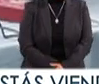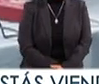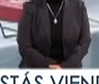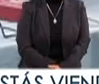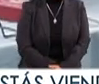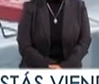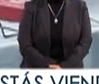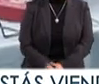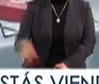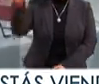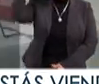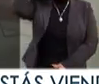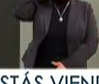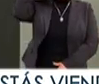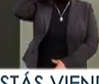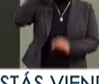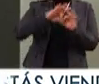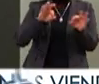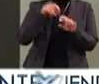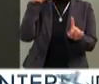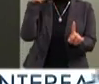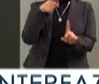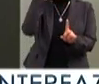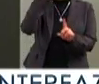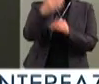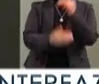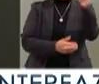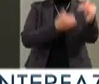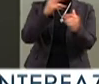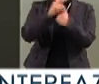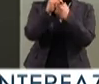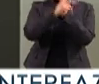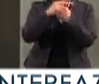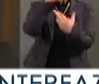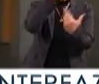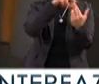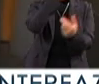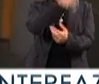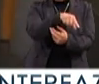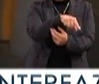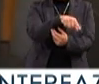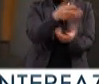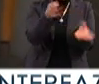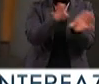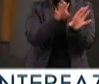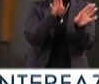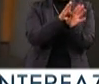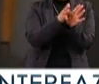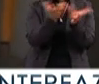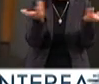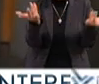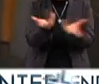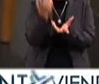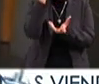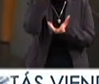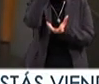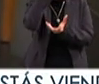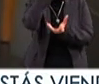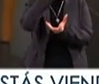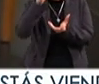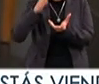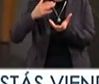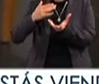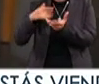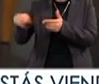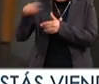También la ciencia juega un papel importante para el desarrollo de los países de nuestra región. ¿Cómo inculcar la ciencia desde